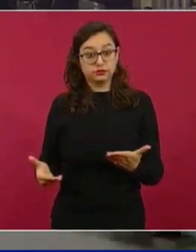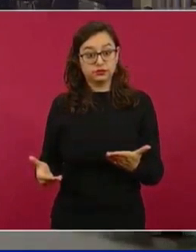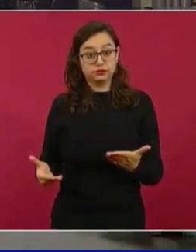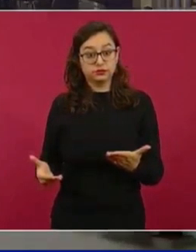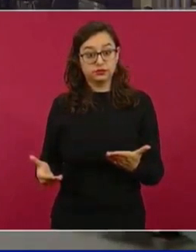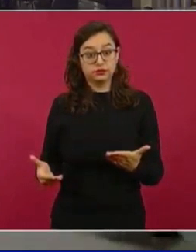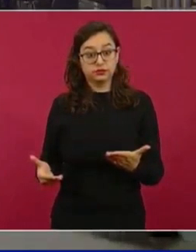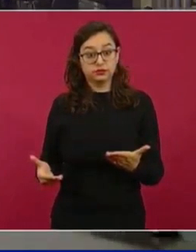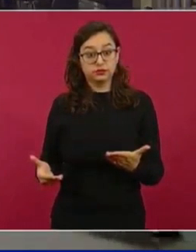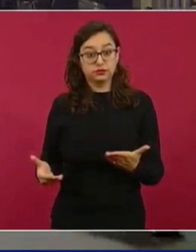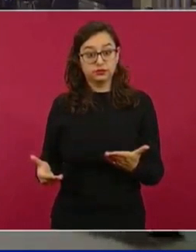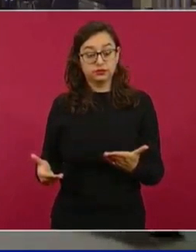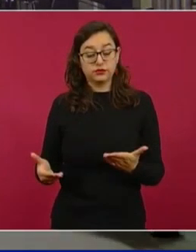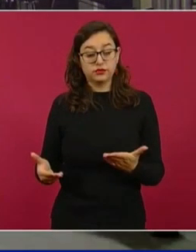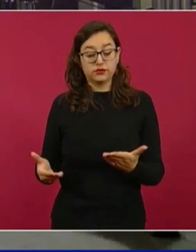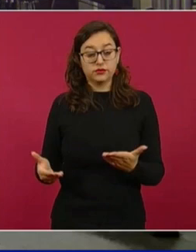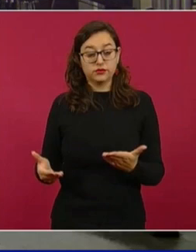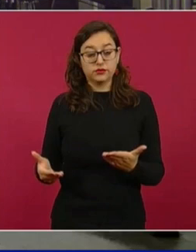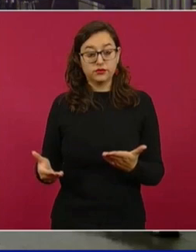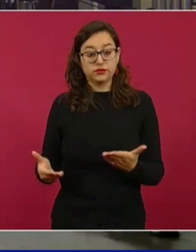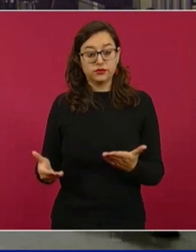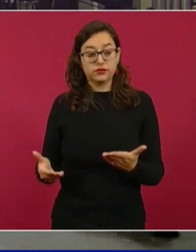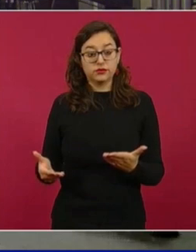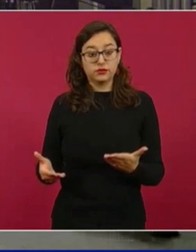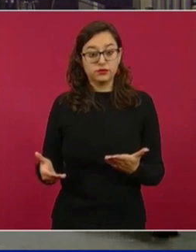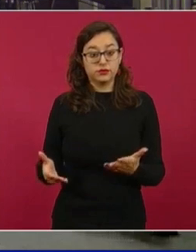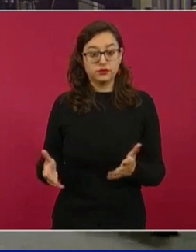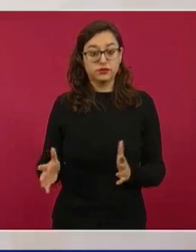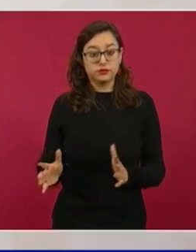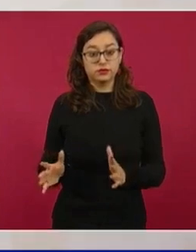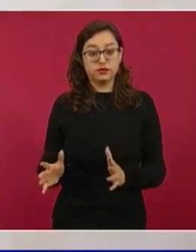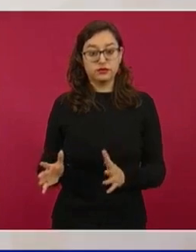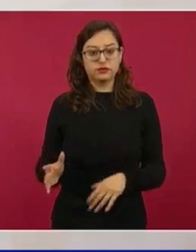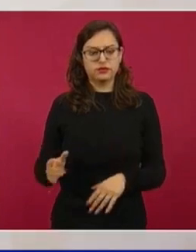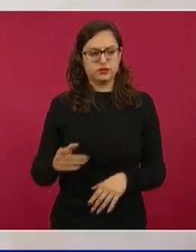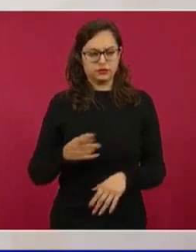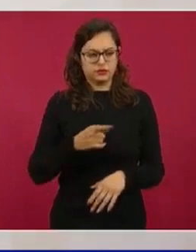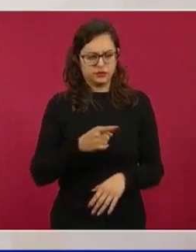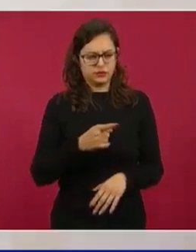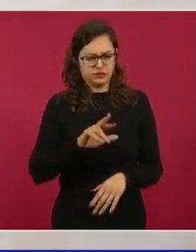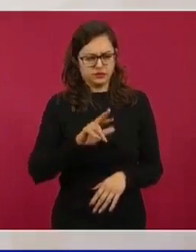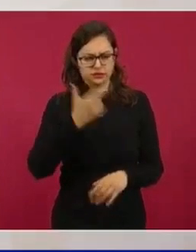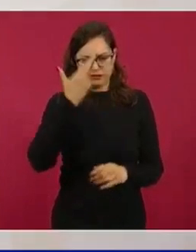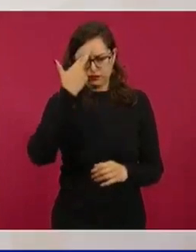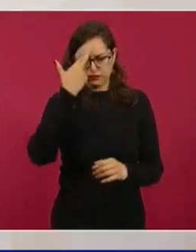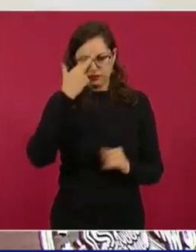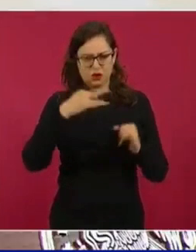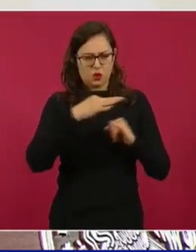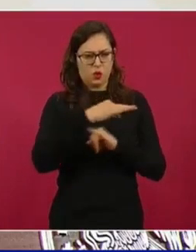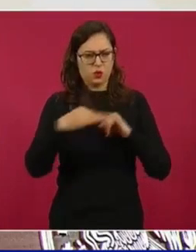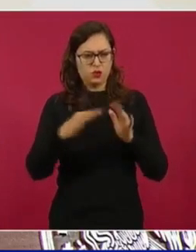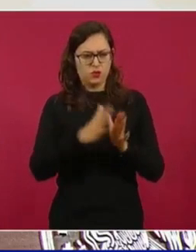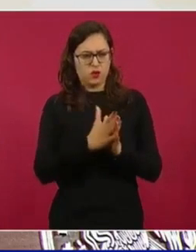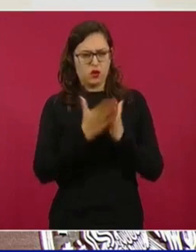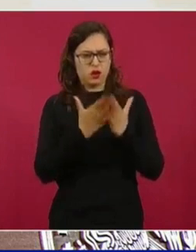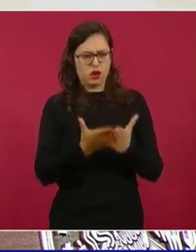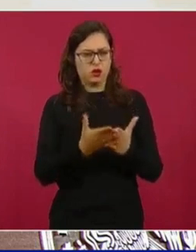Sí. Bueno, el pleno auge fue en hace mi 30 último años. libro hay una gráfica,